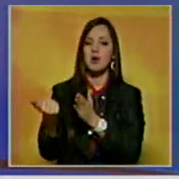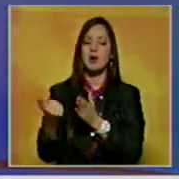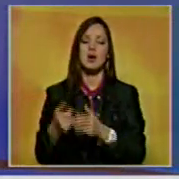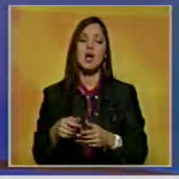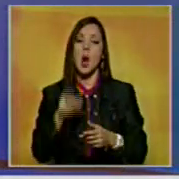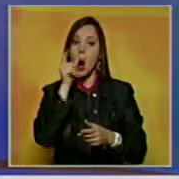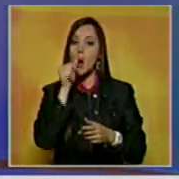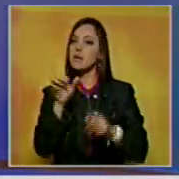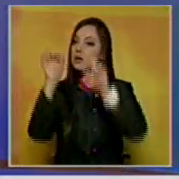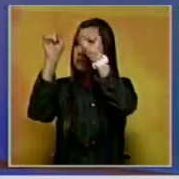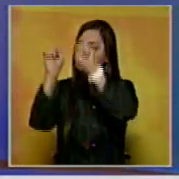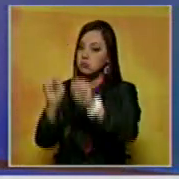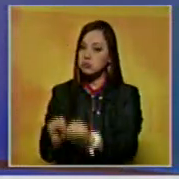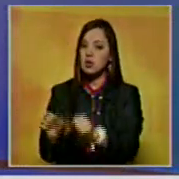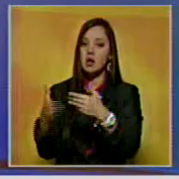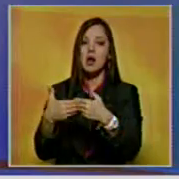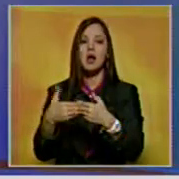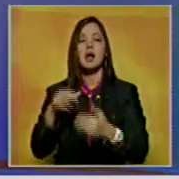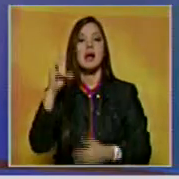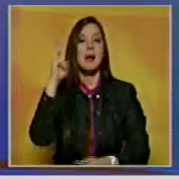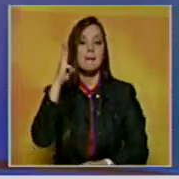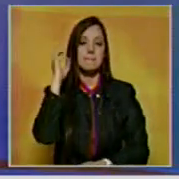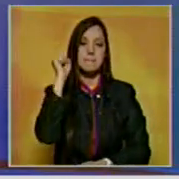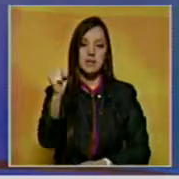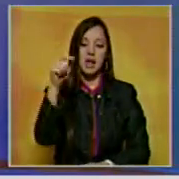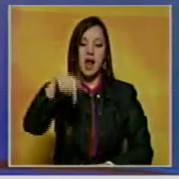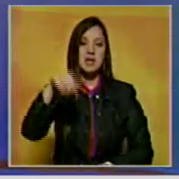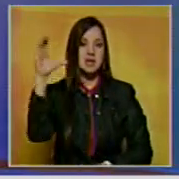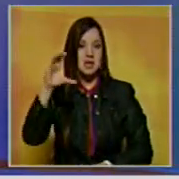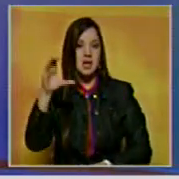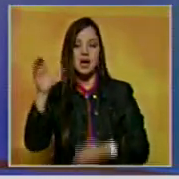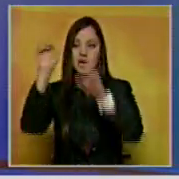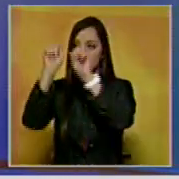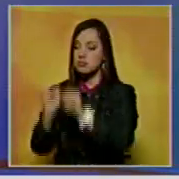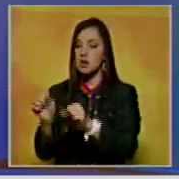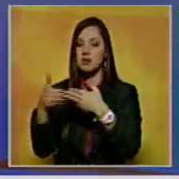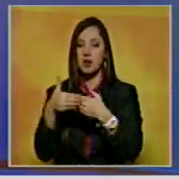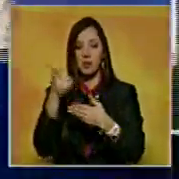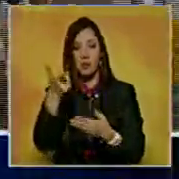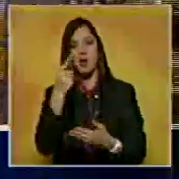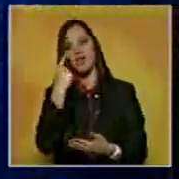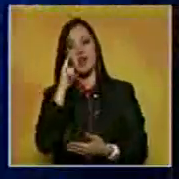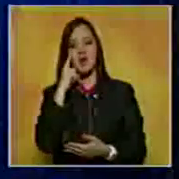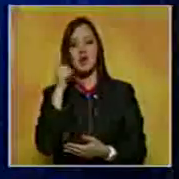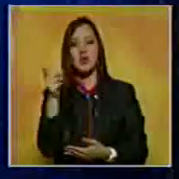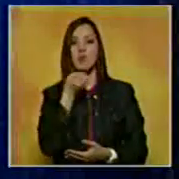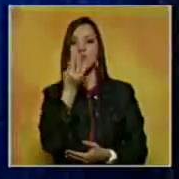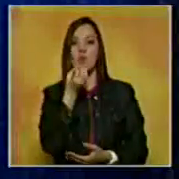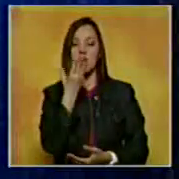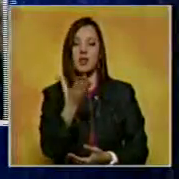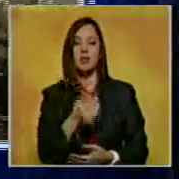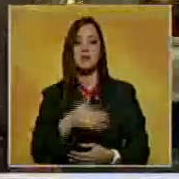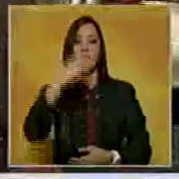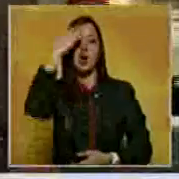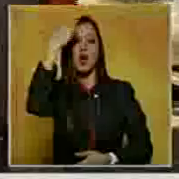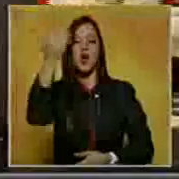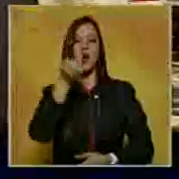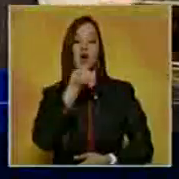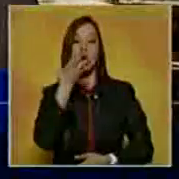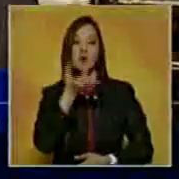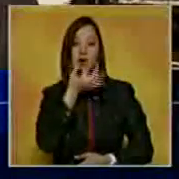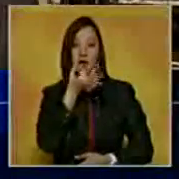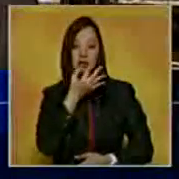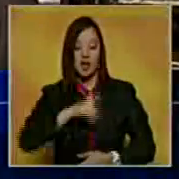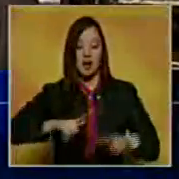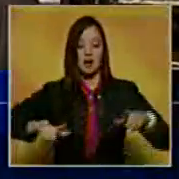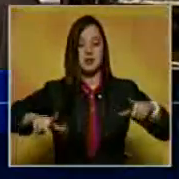cerrado su local ubicado en Petare, aquí en Caracas. Gustavo Gómez Morón nos cuenta más. Hola, buenas tardes. En la zona 5 del barrio